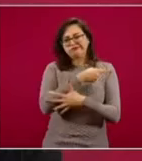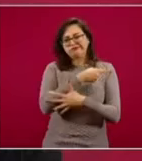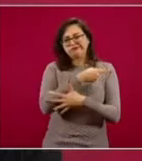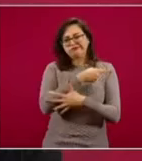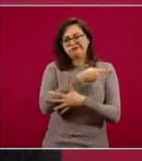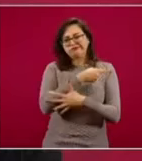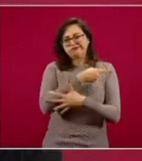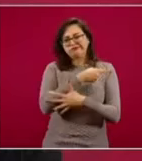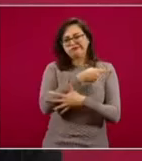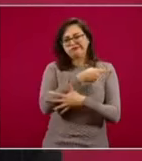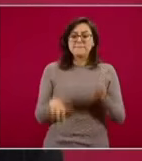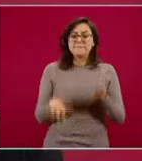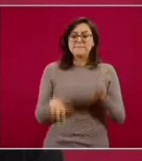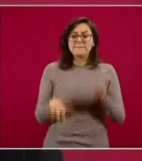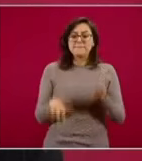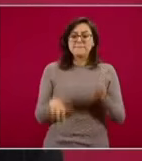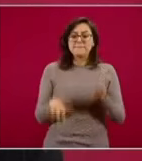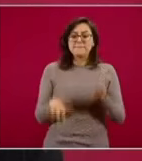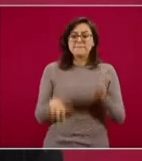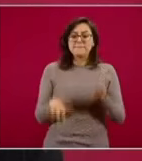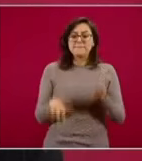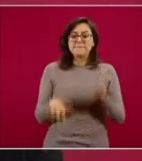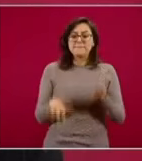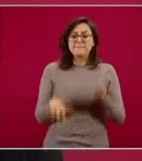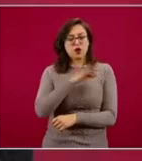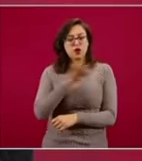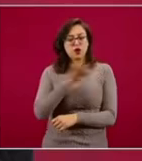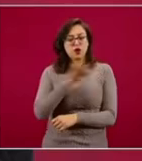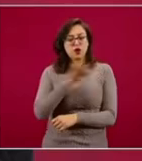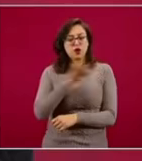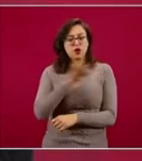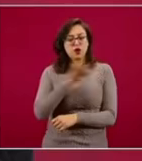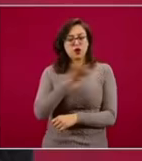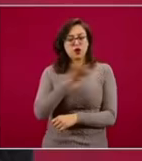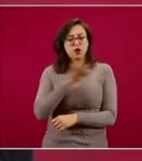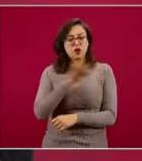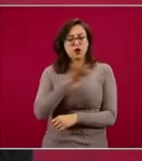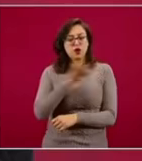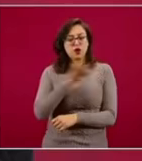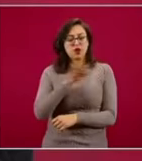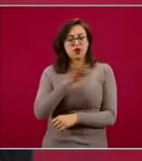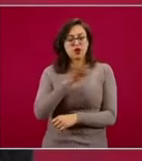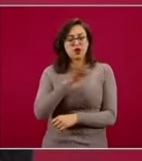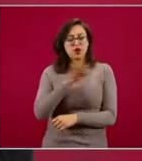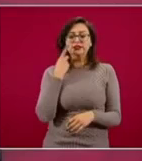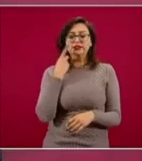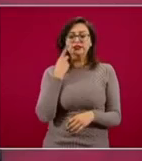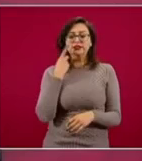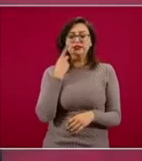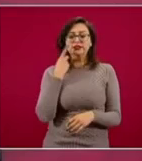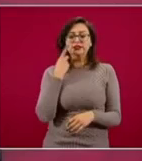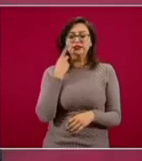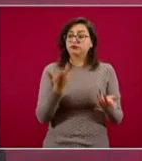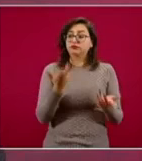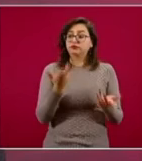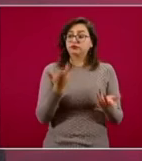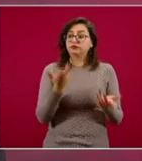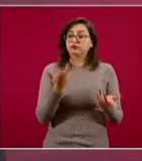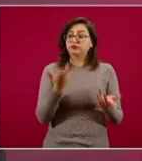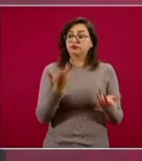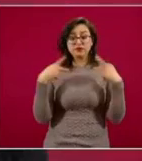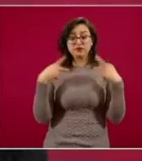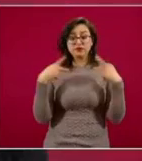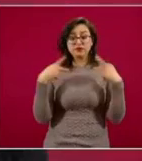y lo volvemos a decir ahora mismo, que es muy importante que aquellas personas que